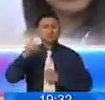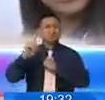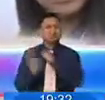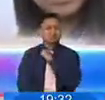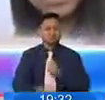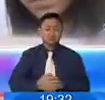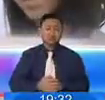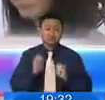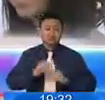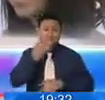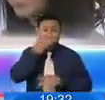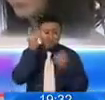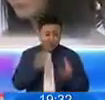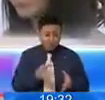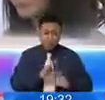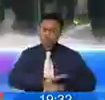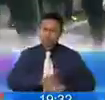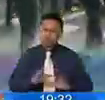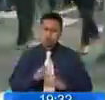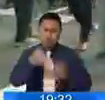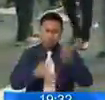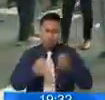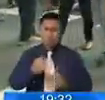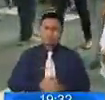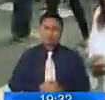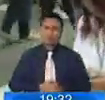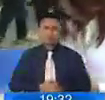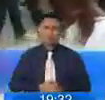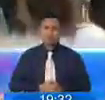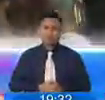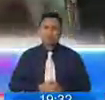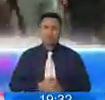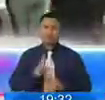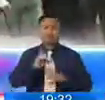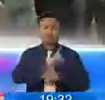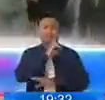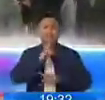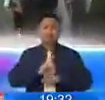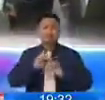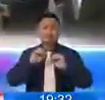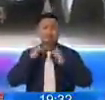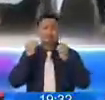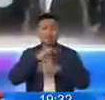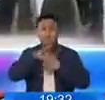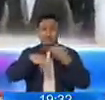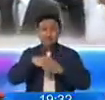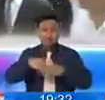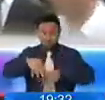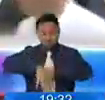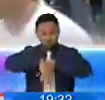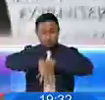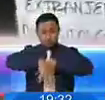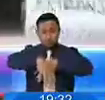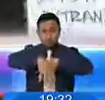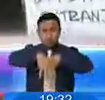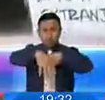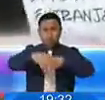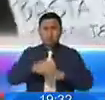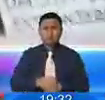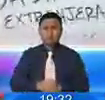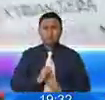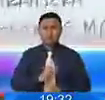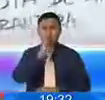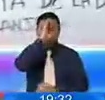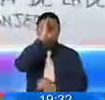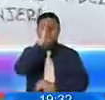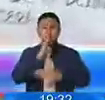queremos propagar el odio, pero sí justicia. Todos se mezclaron, dirigentes sociales, gremiales, barriales y habitantes de la ciudad. La Marcha por la